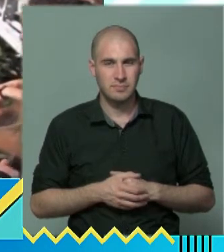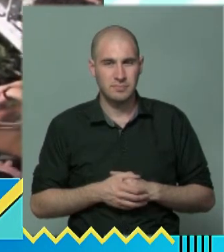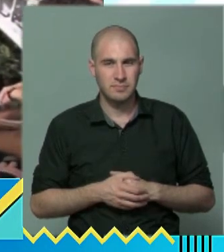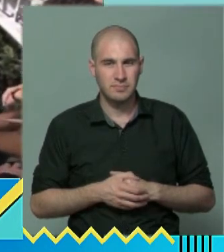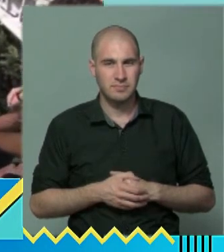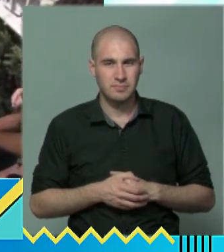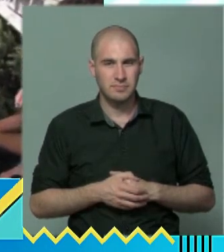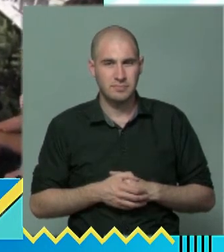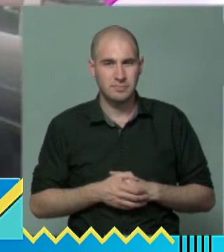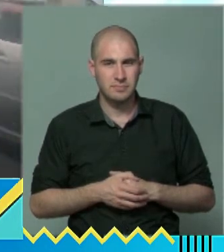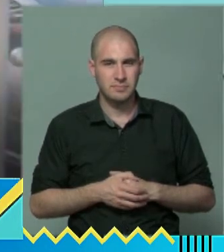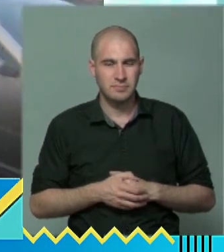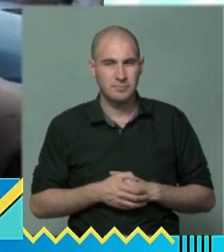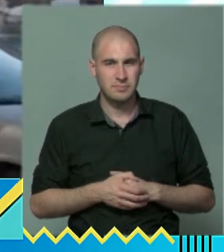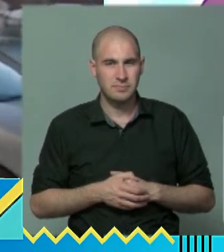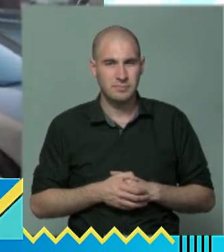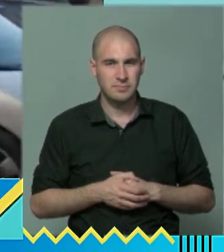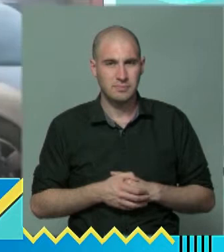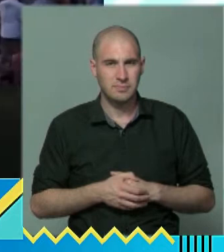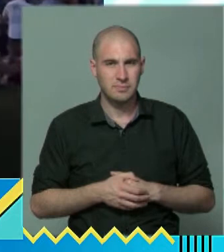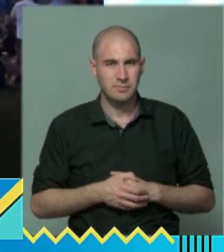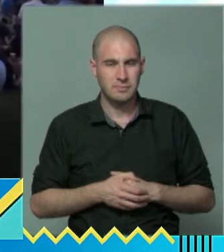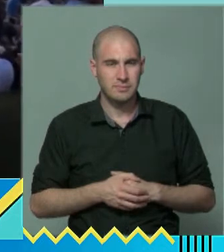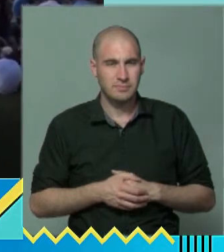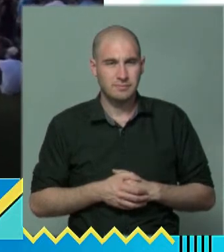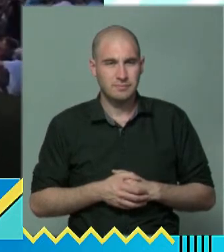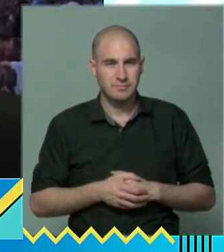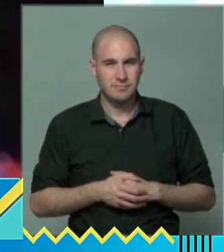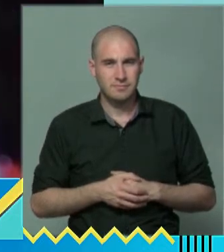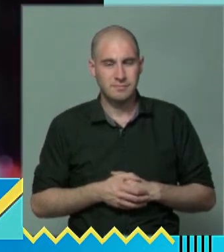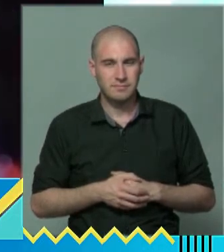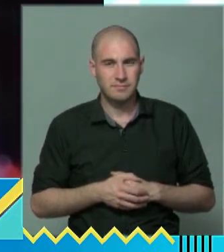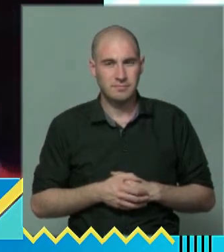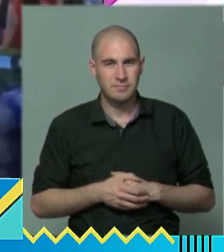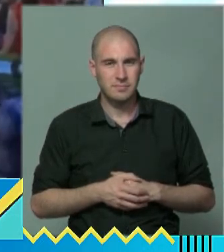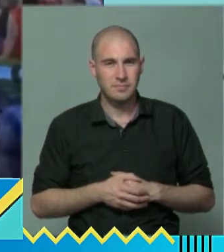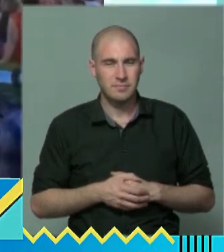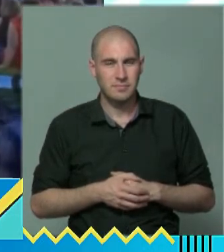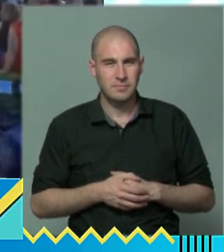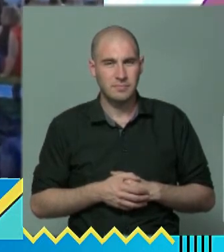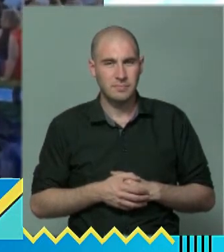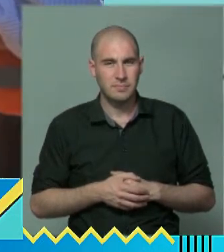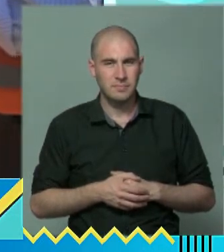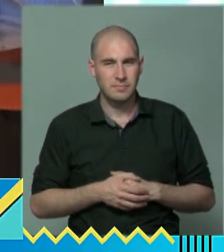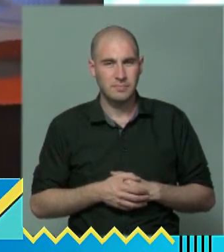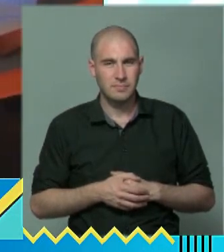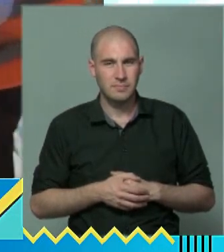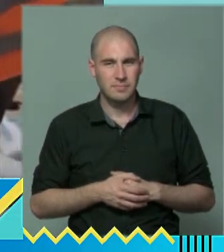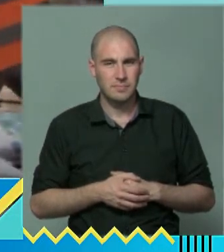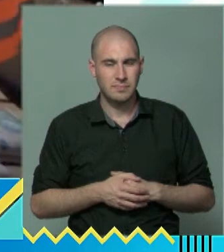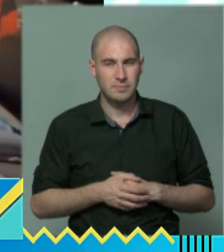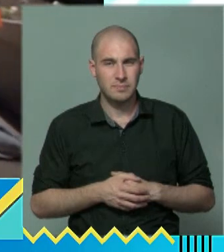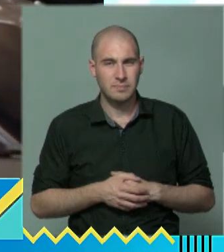administración pública. Entonces, este también fue un avance de la ley argentina. Exigir un programa de integridad para contratar